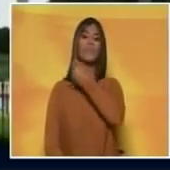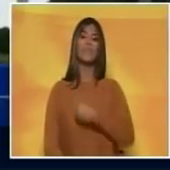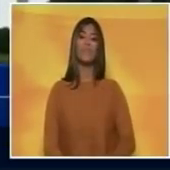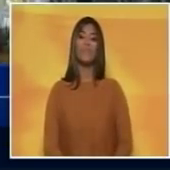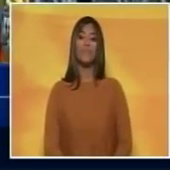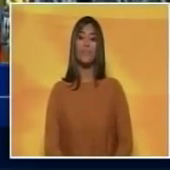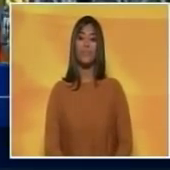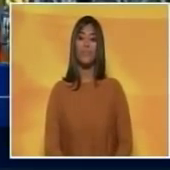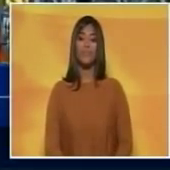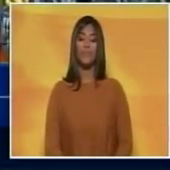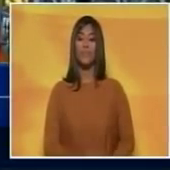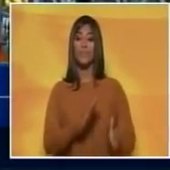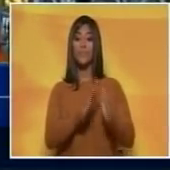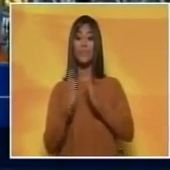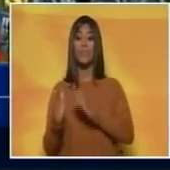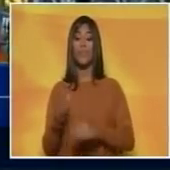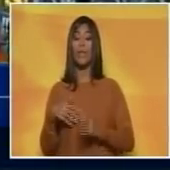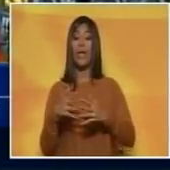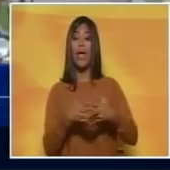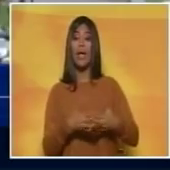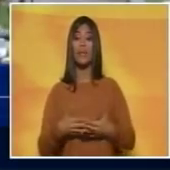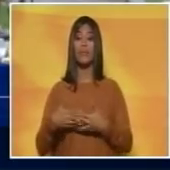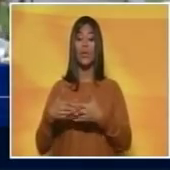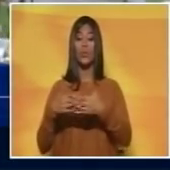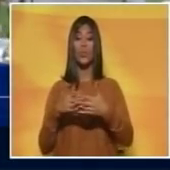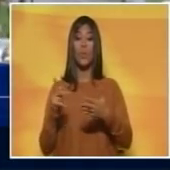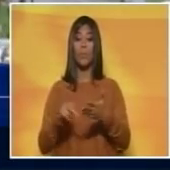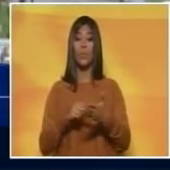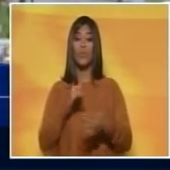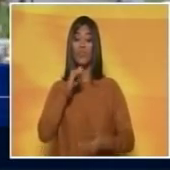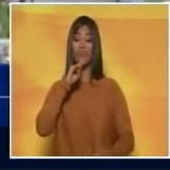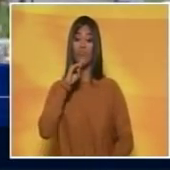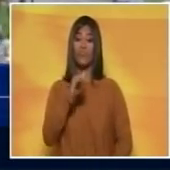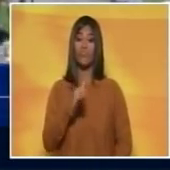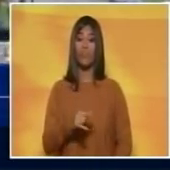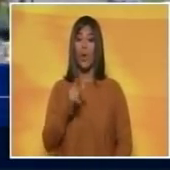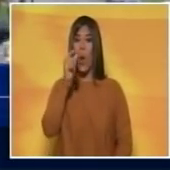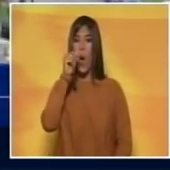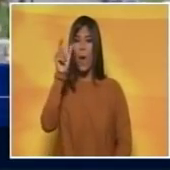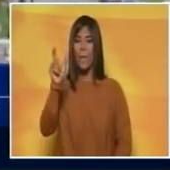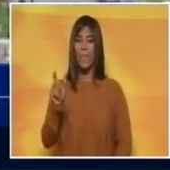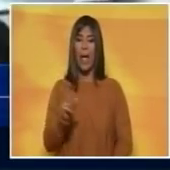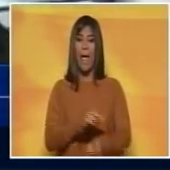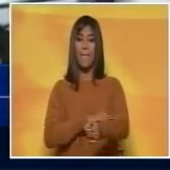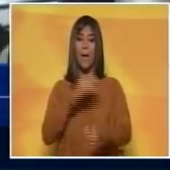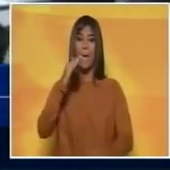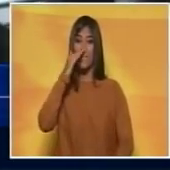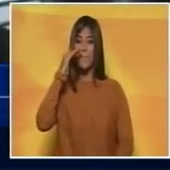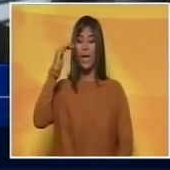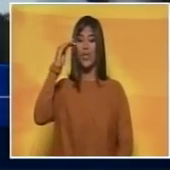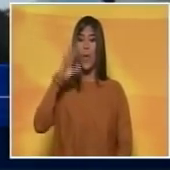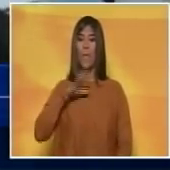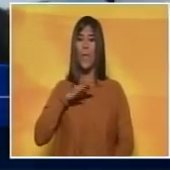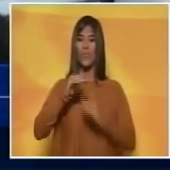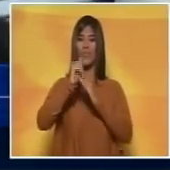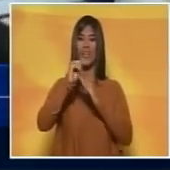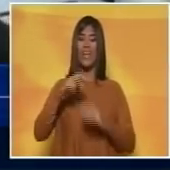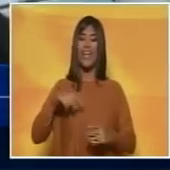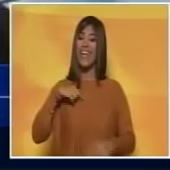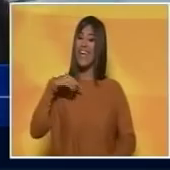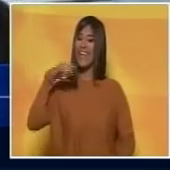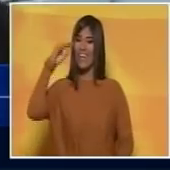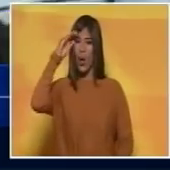En Estados Unidos, el diario The Wall Street Journal informó que Kim Jong-nam, el hermano mayor del líder norcoreano Kim